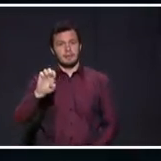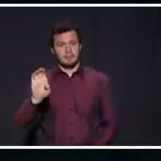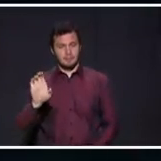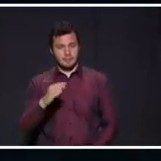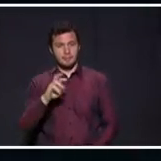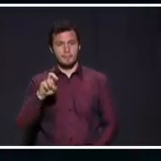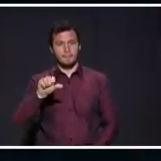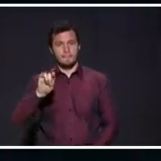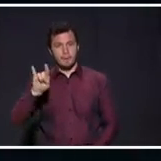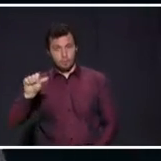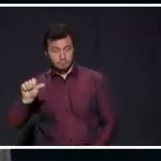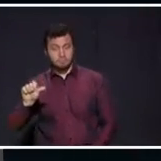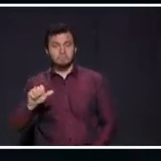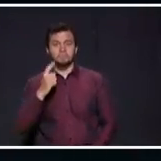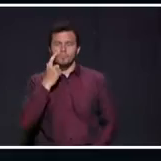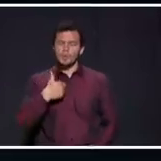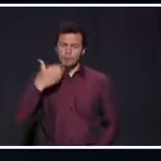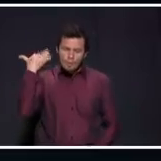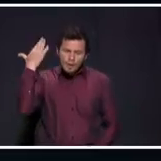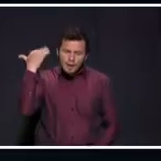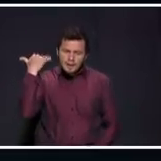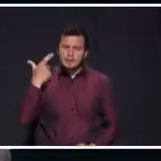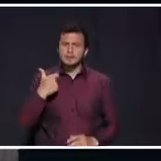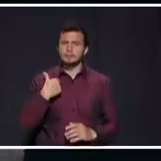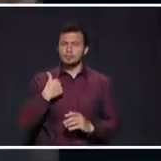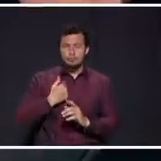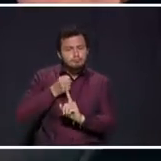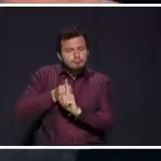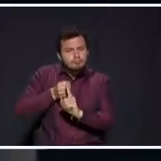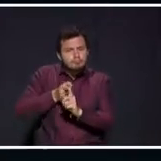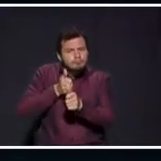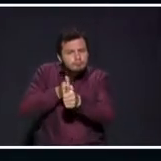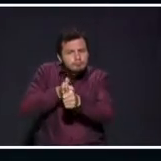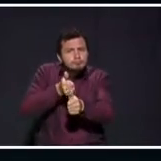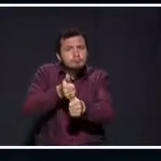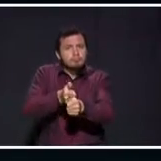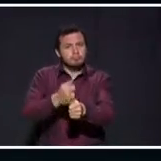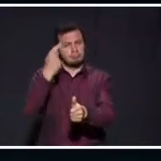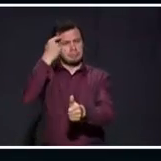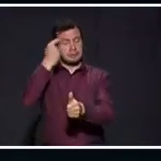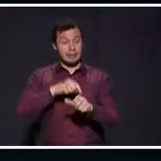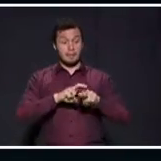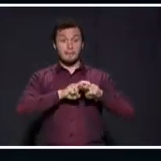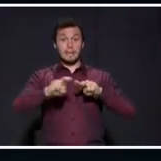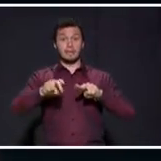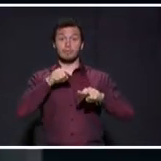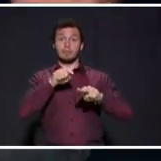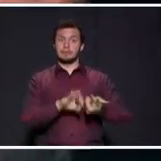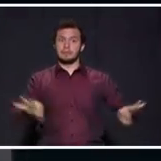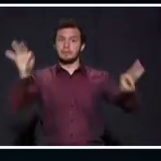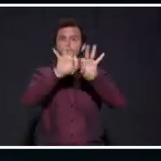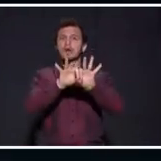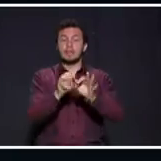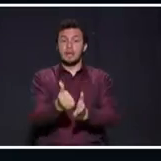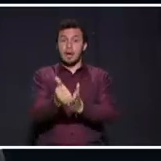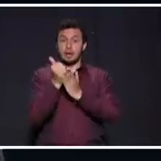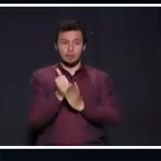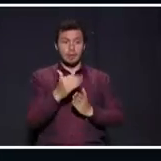consejería presidencial considerábamos el metro como en la columna vertebral que nos iba a ayudar a conectar a medellín